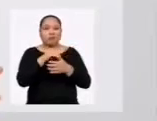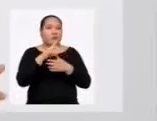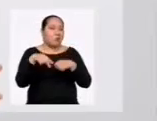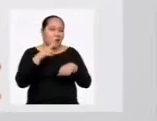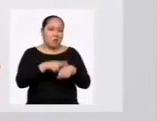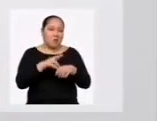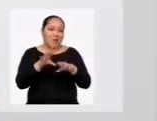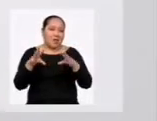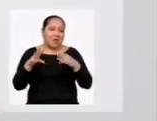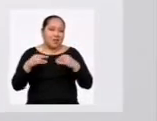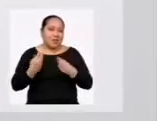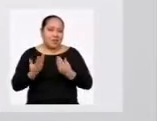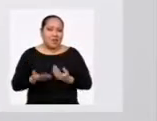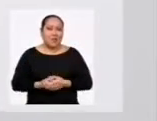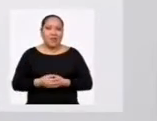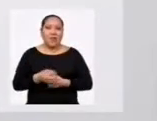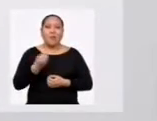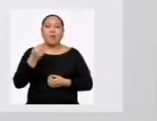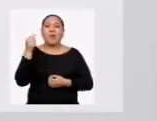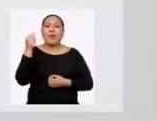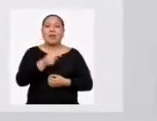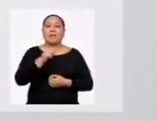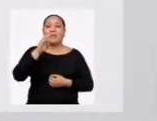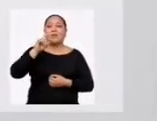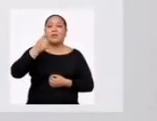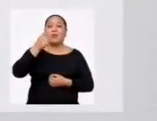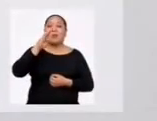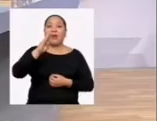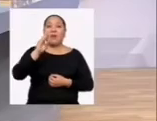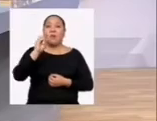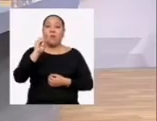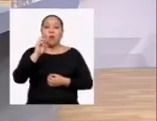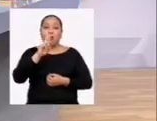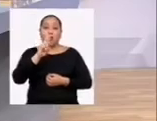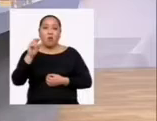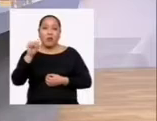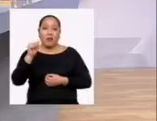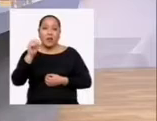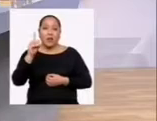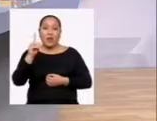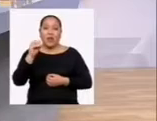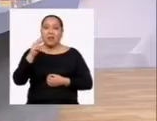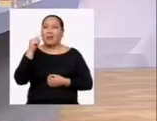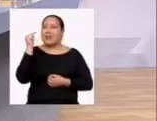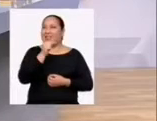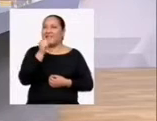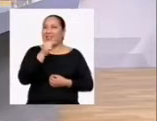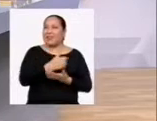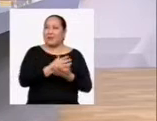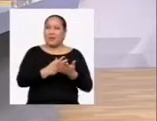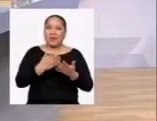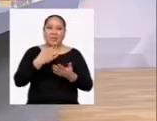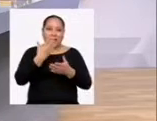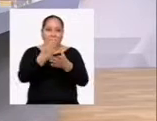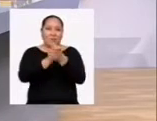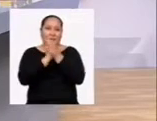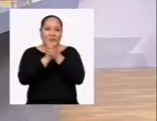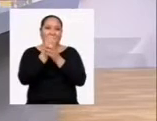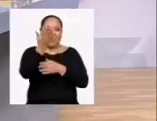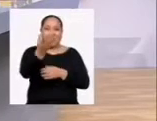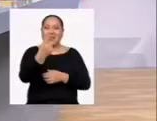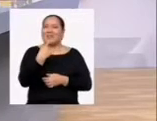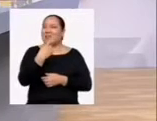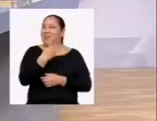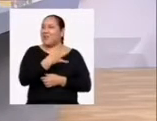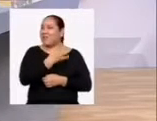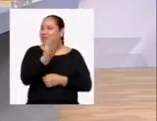y todo es posible porque solo es el primer borrador. Justo en ese paso creo que ya están mis amigos de cuarto